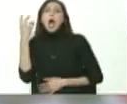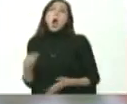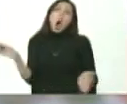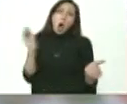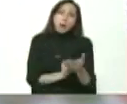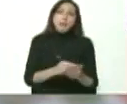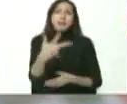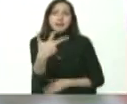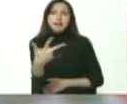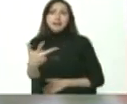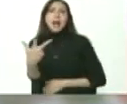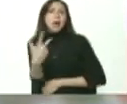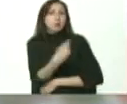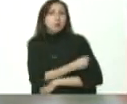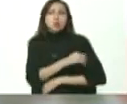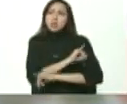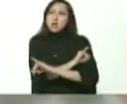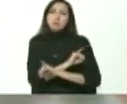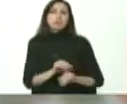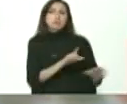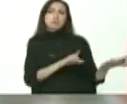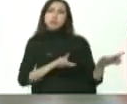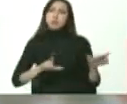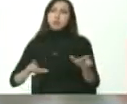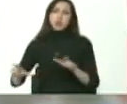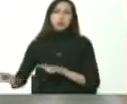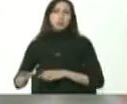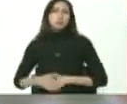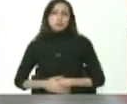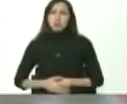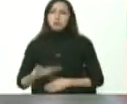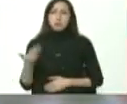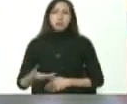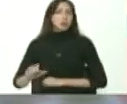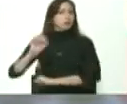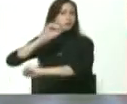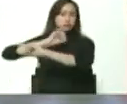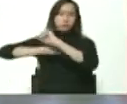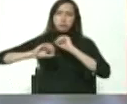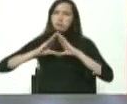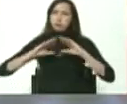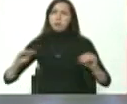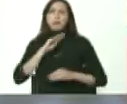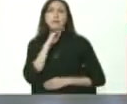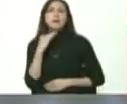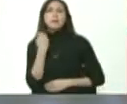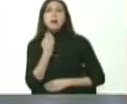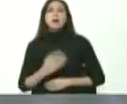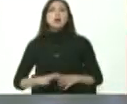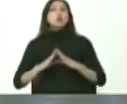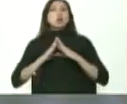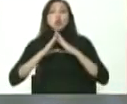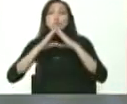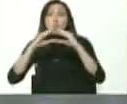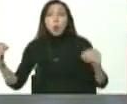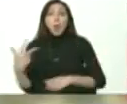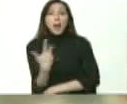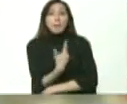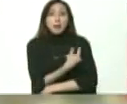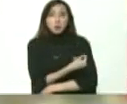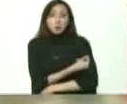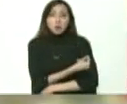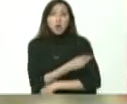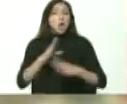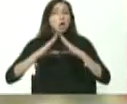quedas inmunizado a alto nivel. Todas las vacunas que existen en el mundo, todas, todas, todas.